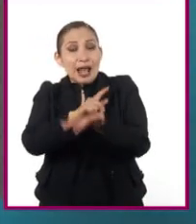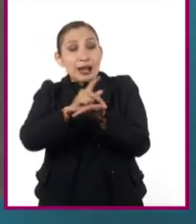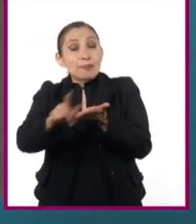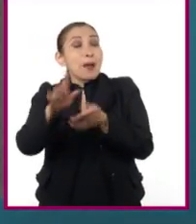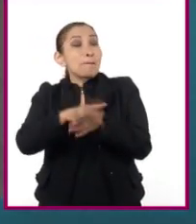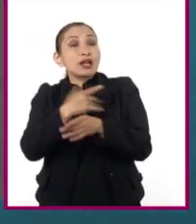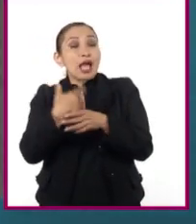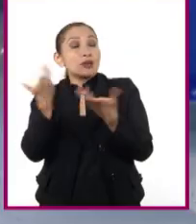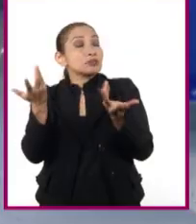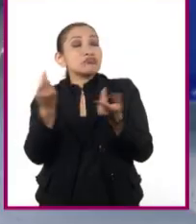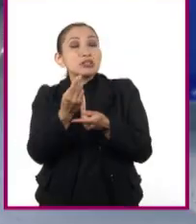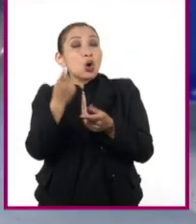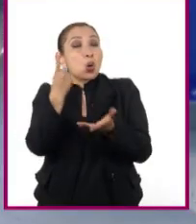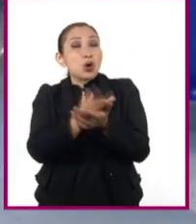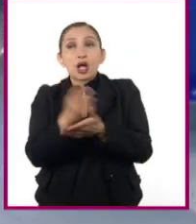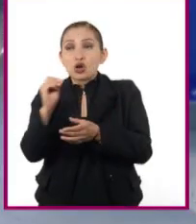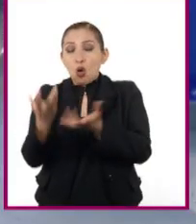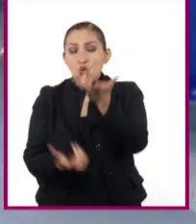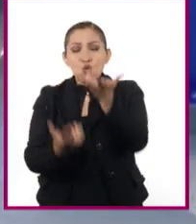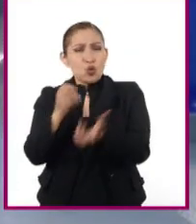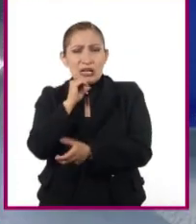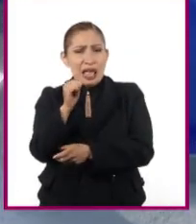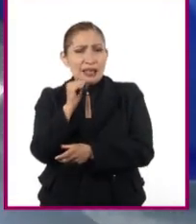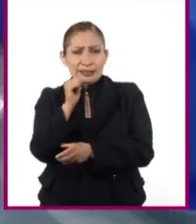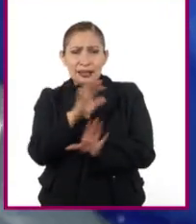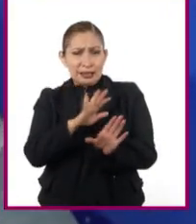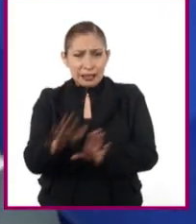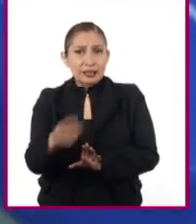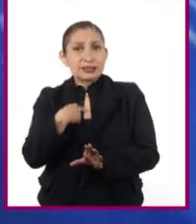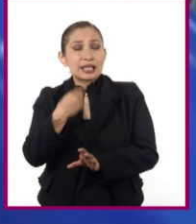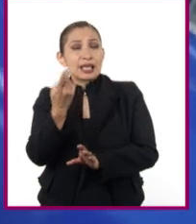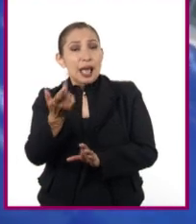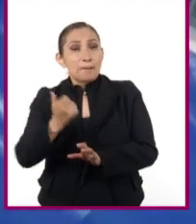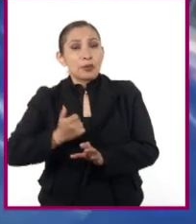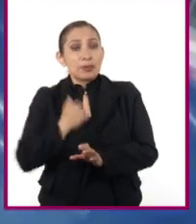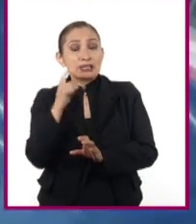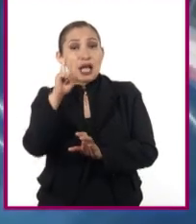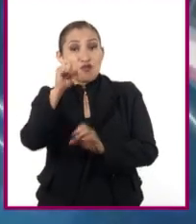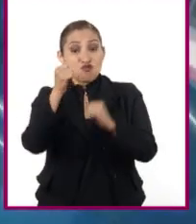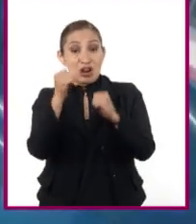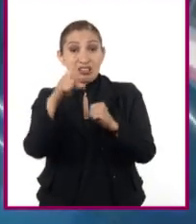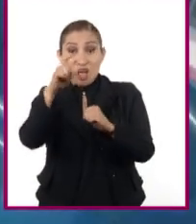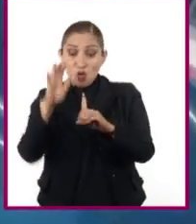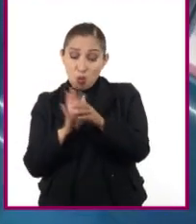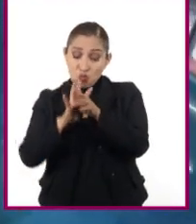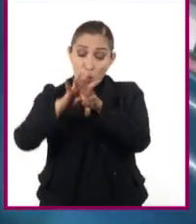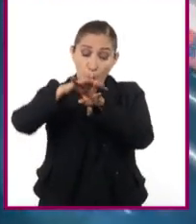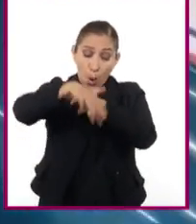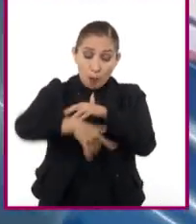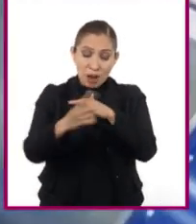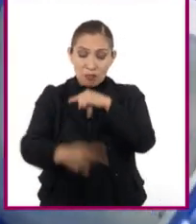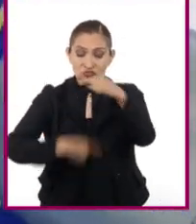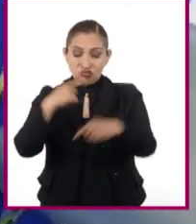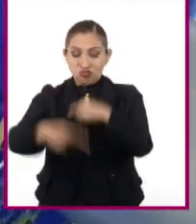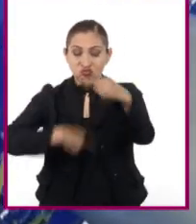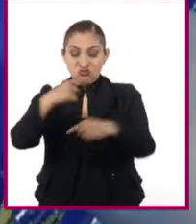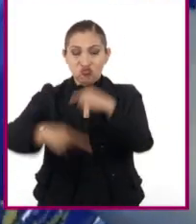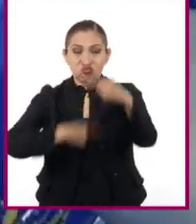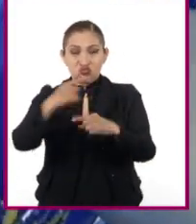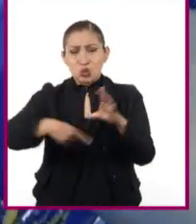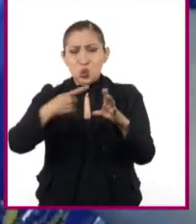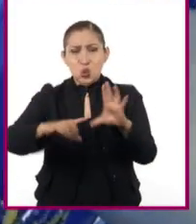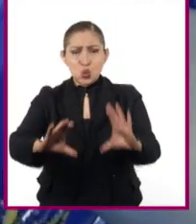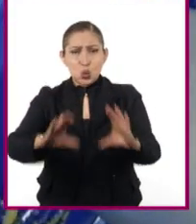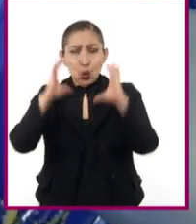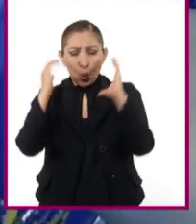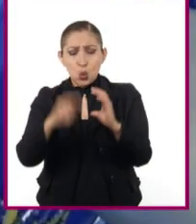limpia porque para producirla no se queman combustibles fósiles, sino que se aprovecha la fuerte caída de agua para hacer girar turbinas a